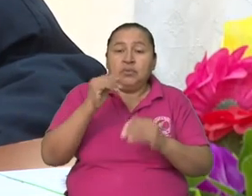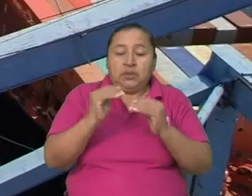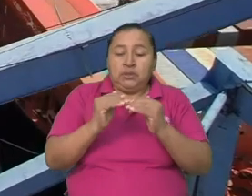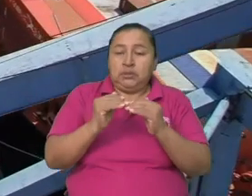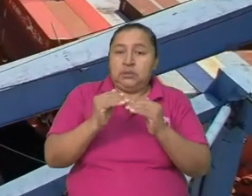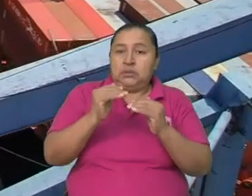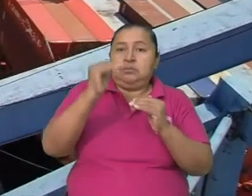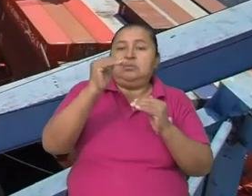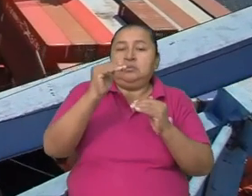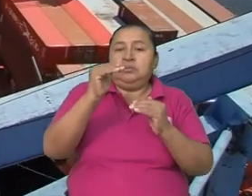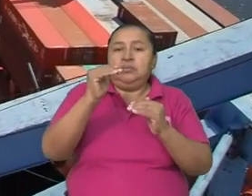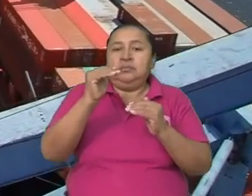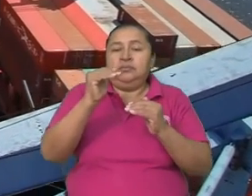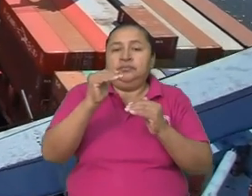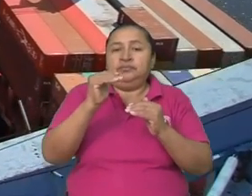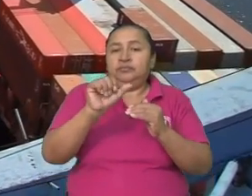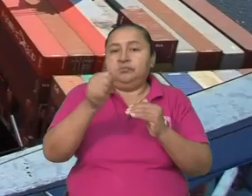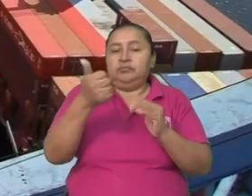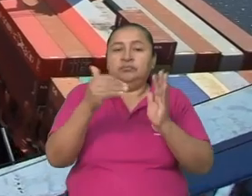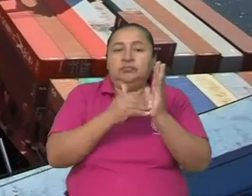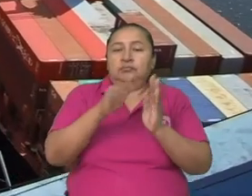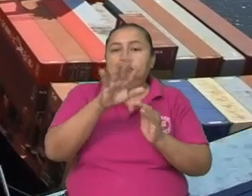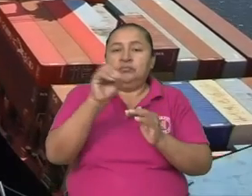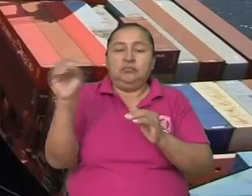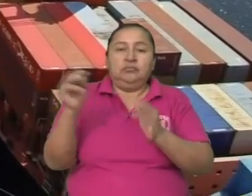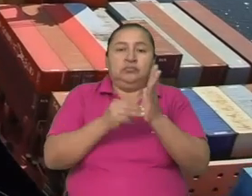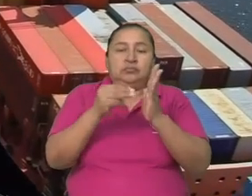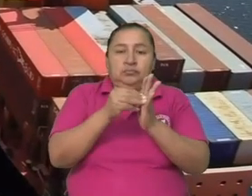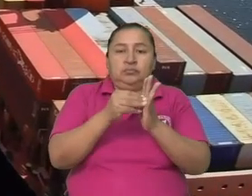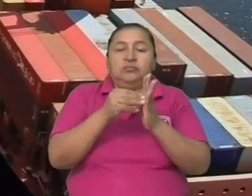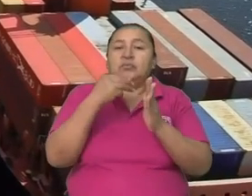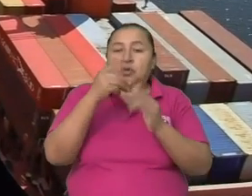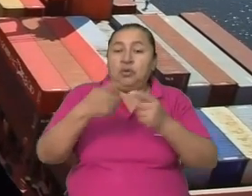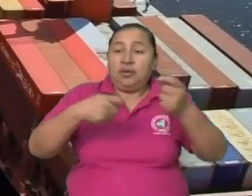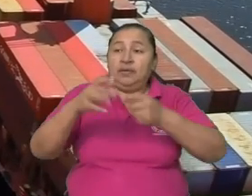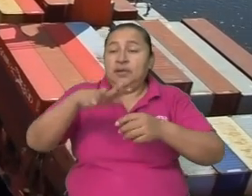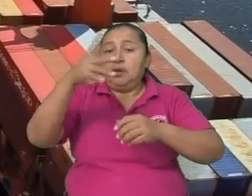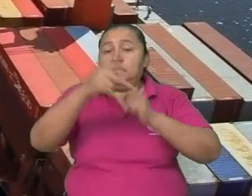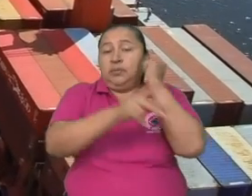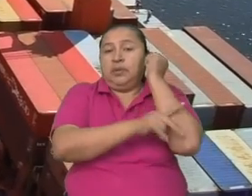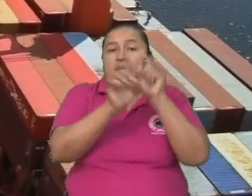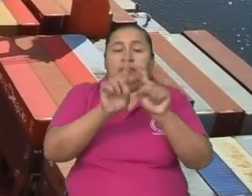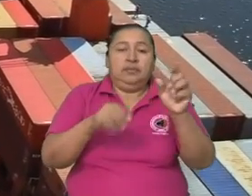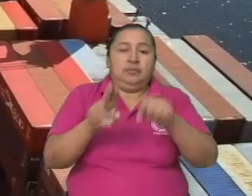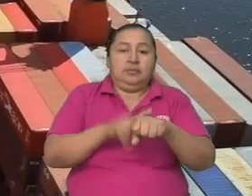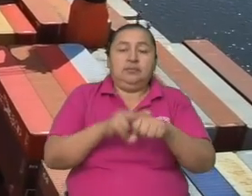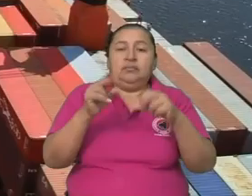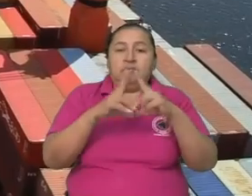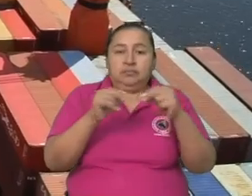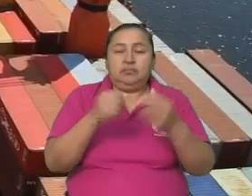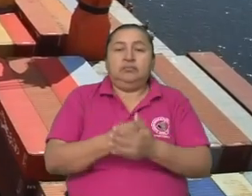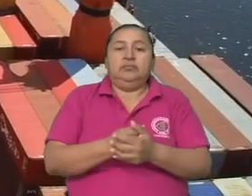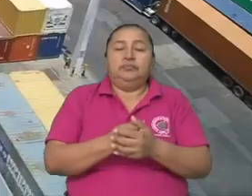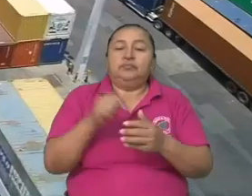incremento de 6.500 millones de lo que es exportación a nivel nacional en Nicaragua. Esto